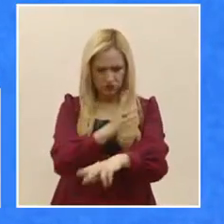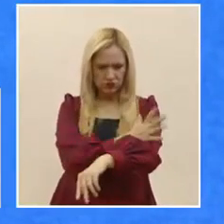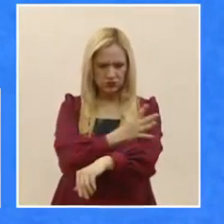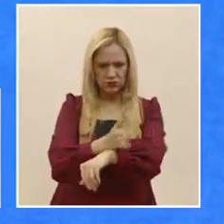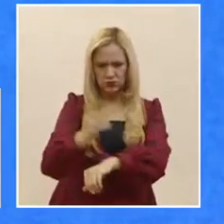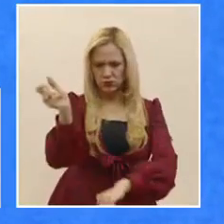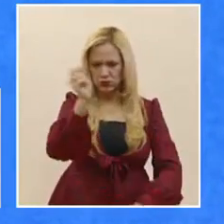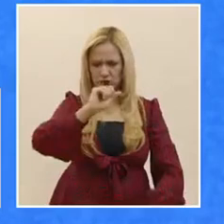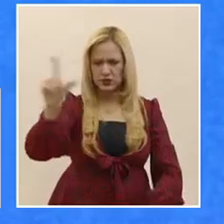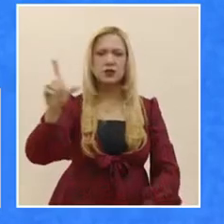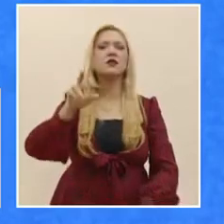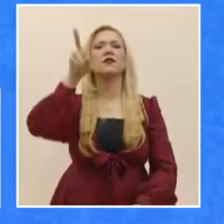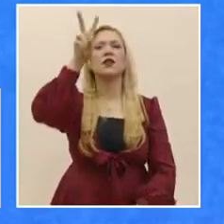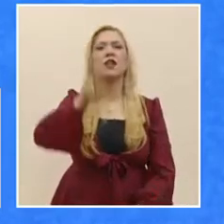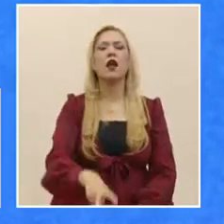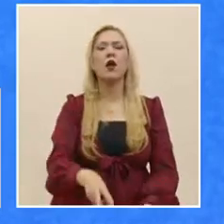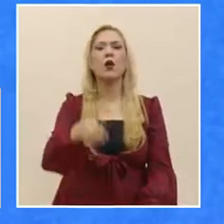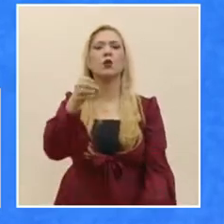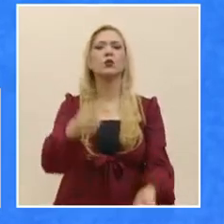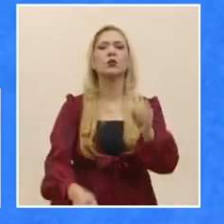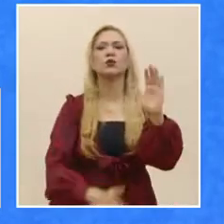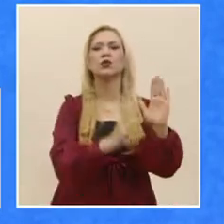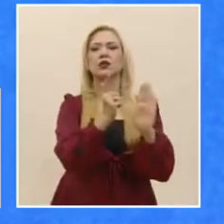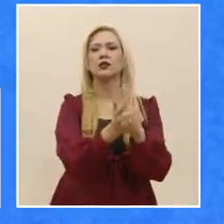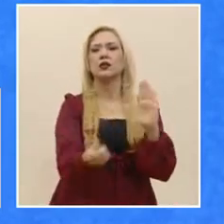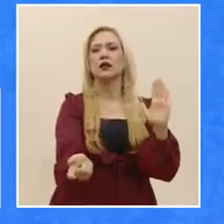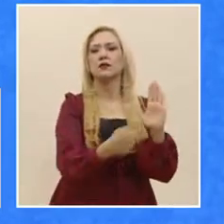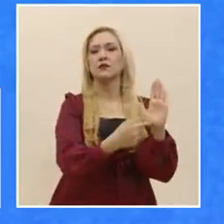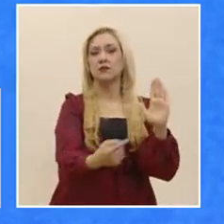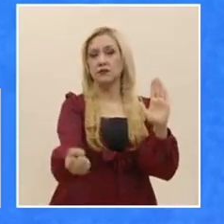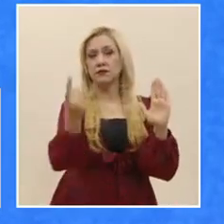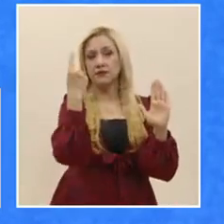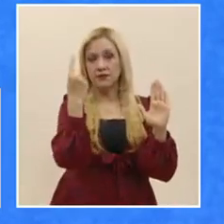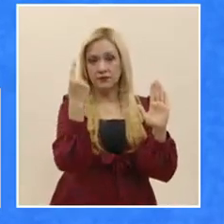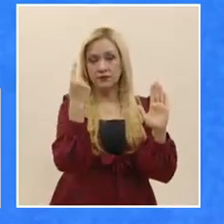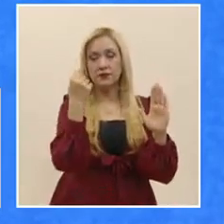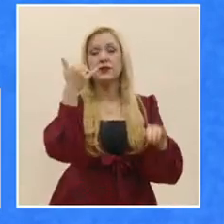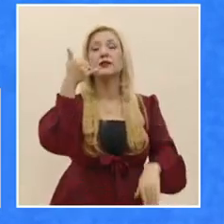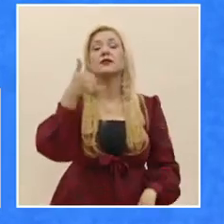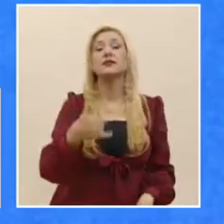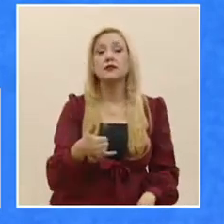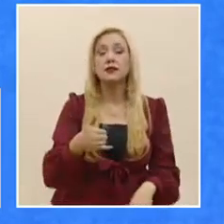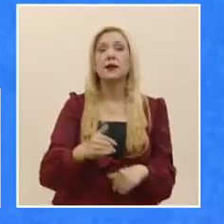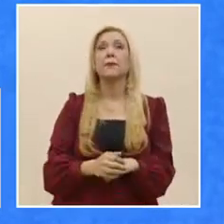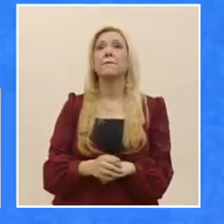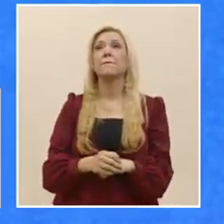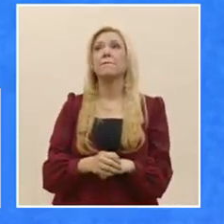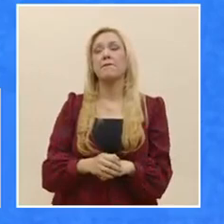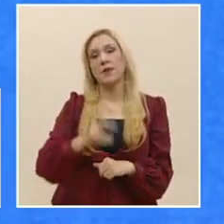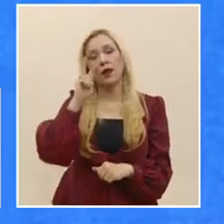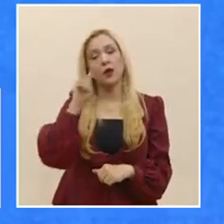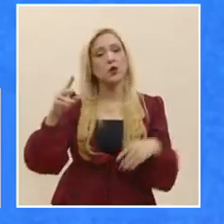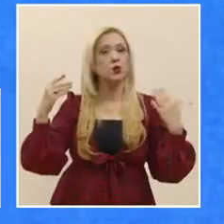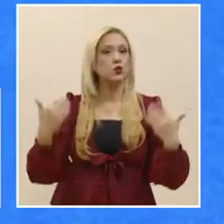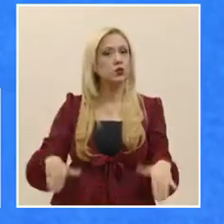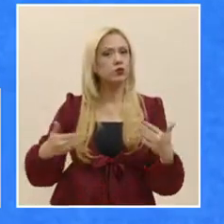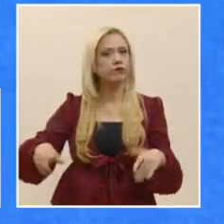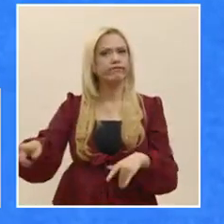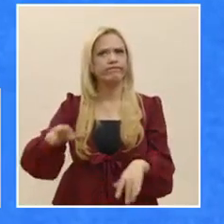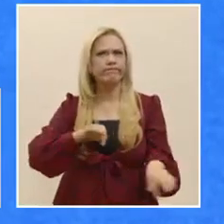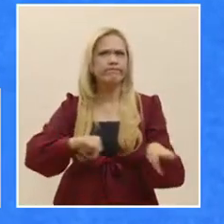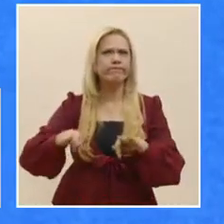compromiso con la verdad y la justicia. Pero además de los notorios logros